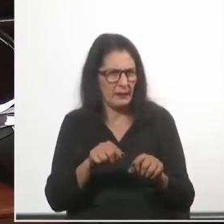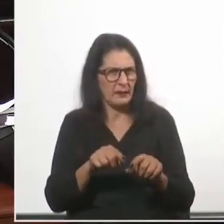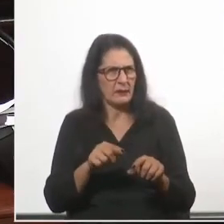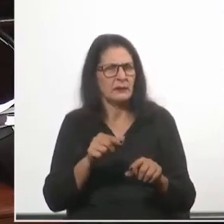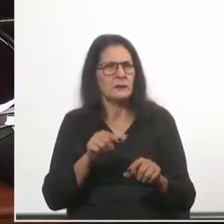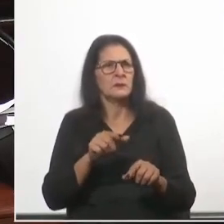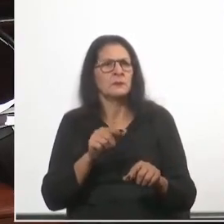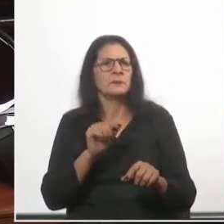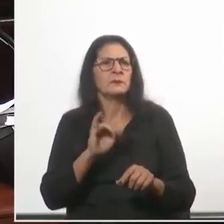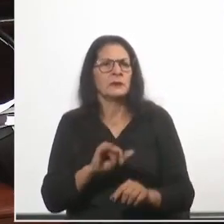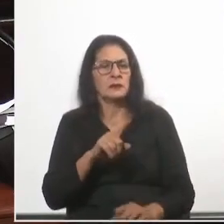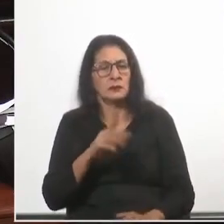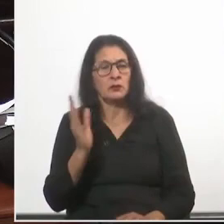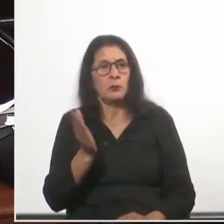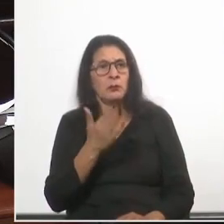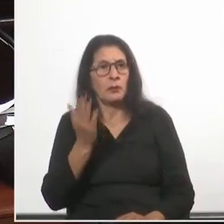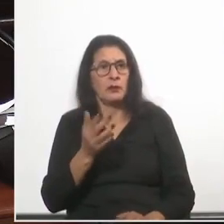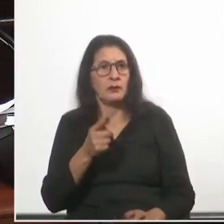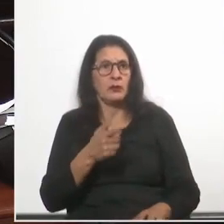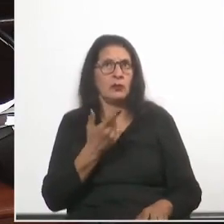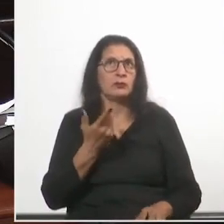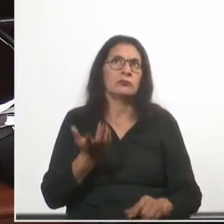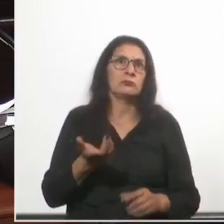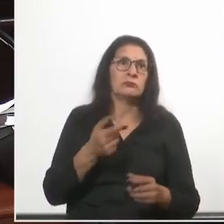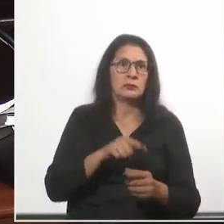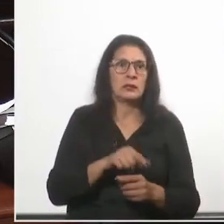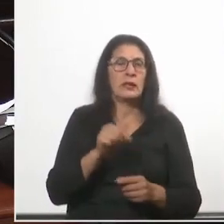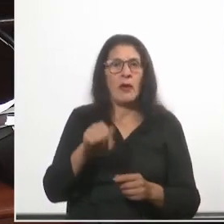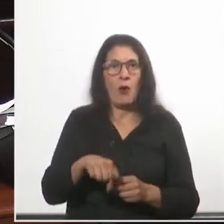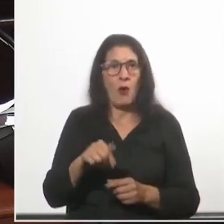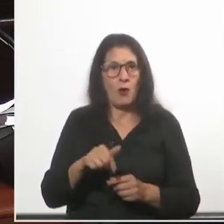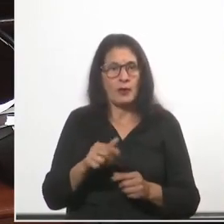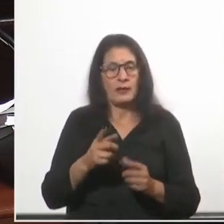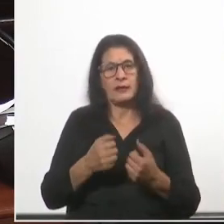grupos de productores promoviendo una raza que hoy está